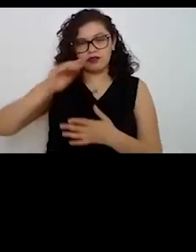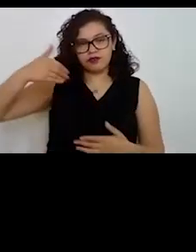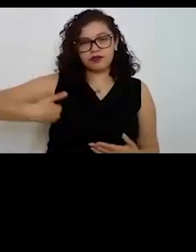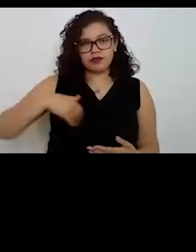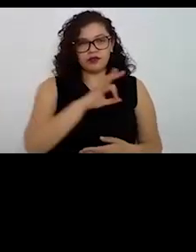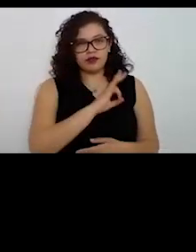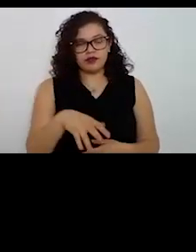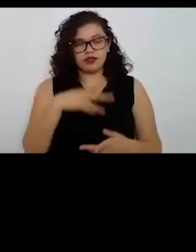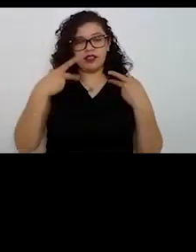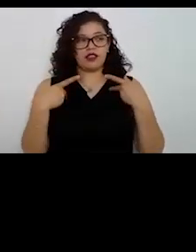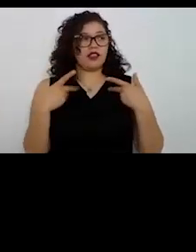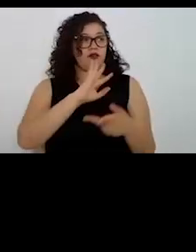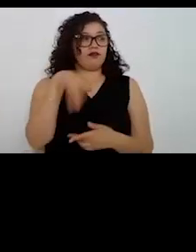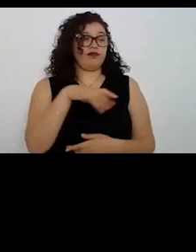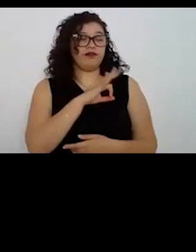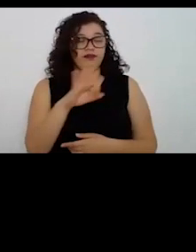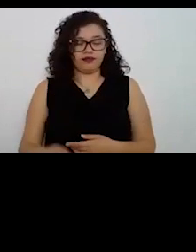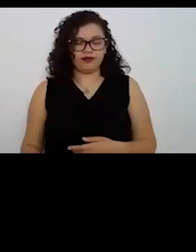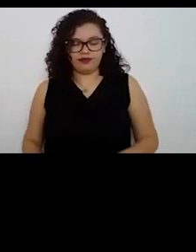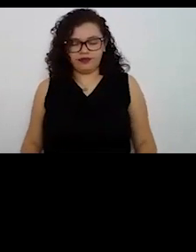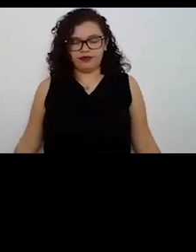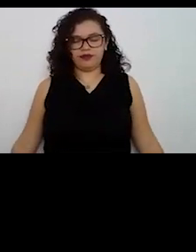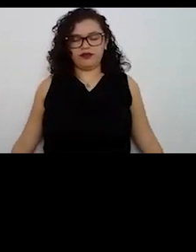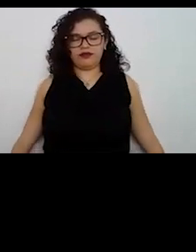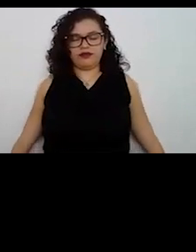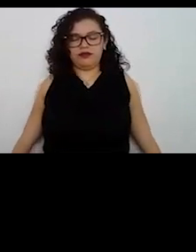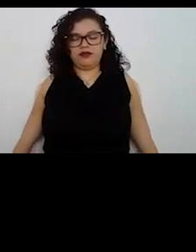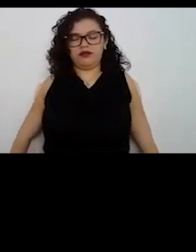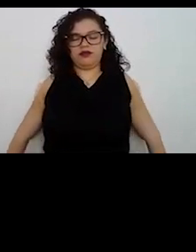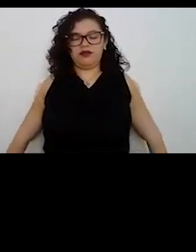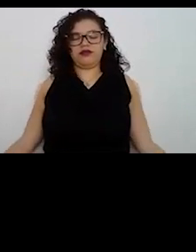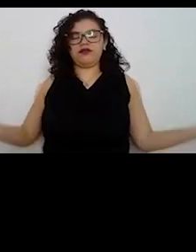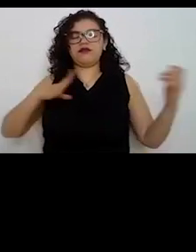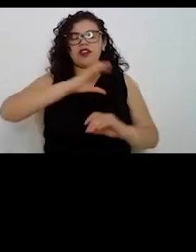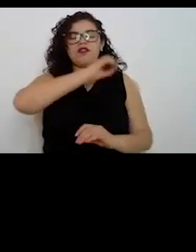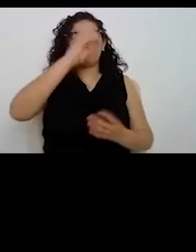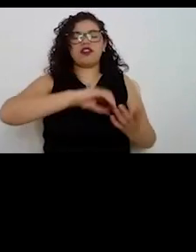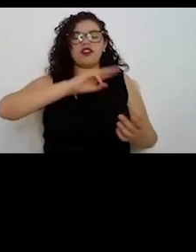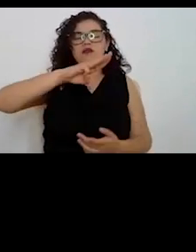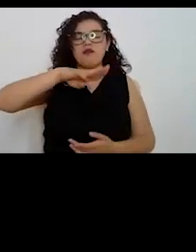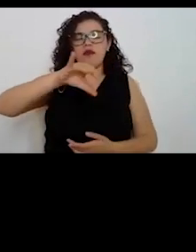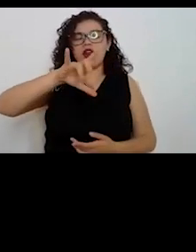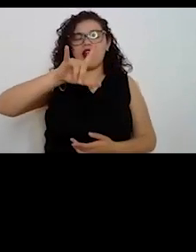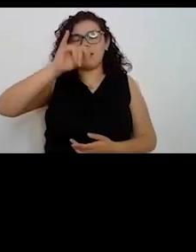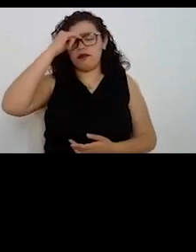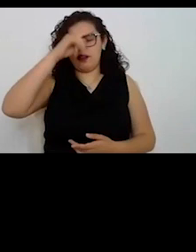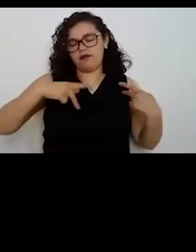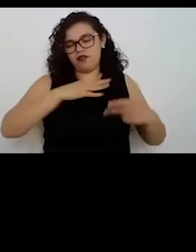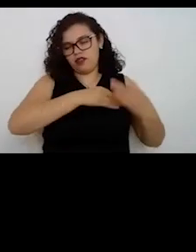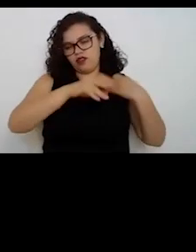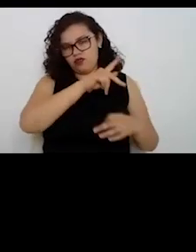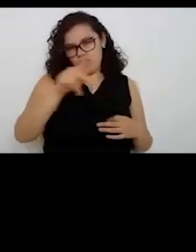llegar incluso a perder la vida, ¿no? Es más o menos una obligación moral para la seguridad de todos. Si, no sé, otro ejemplo puede